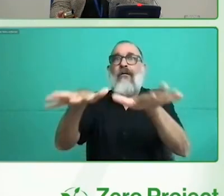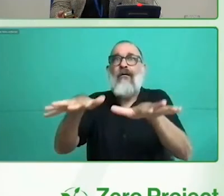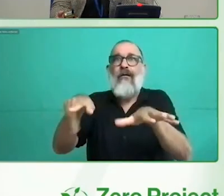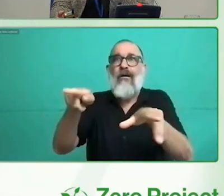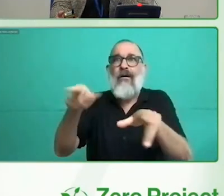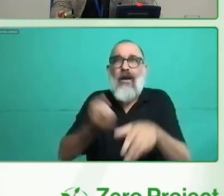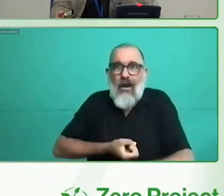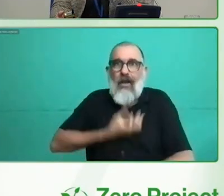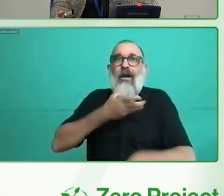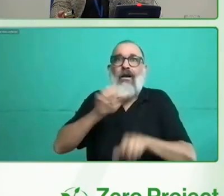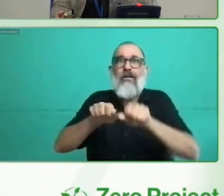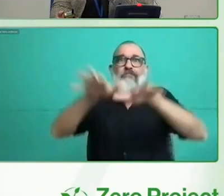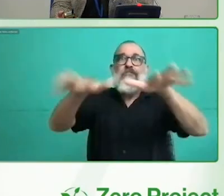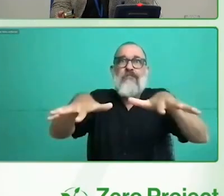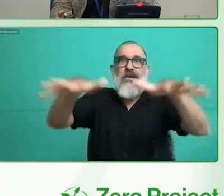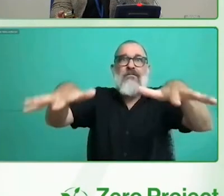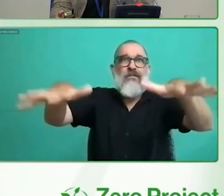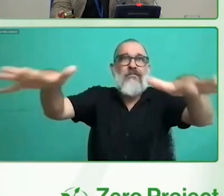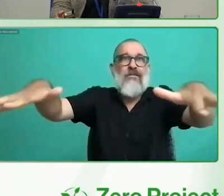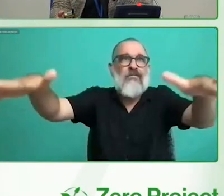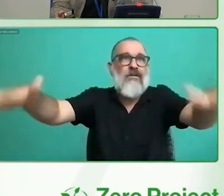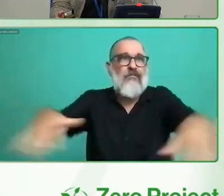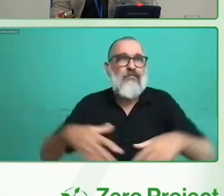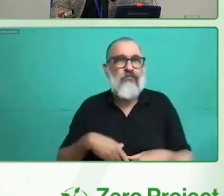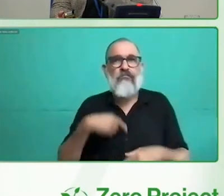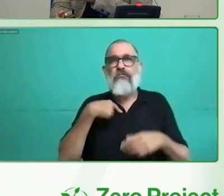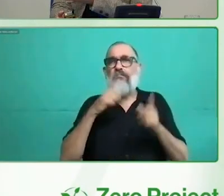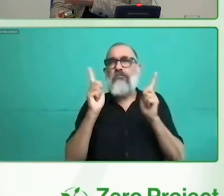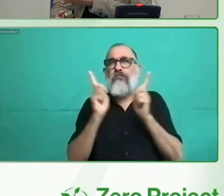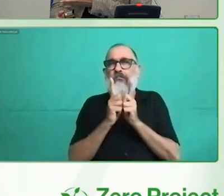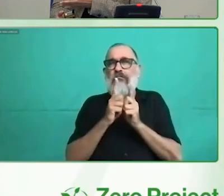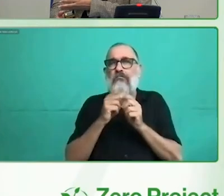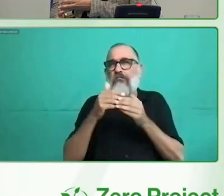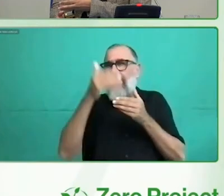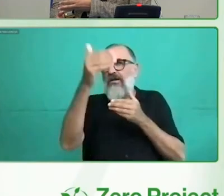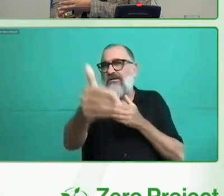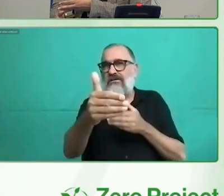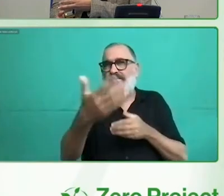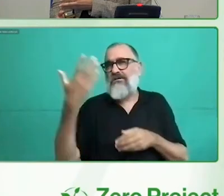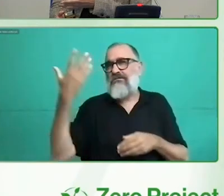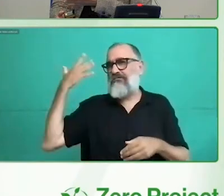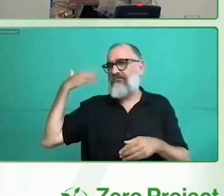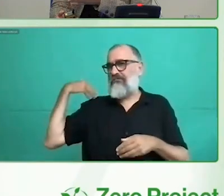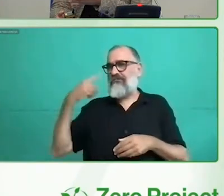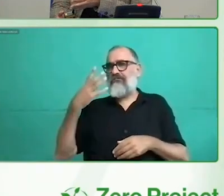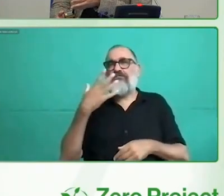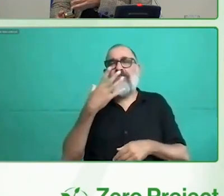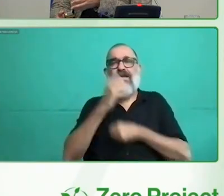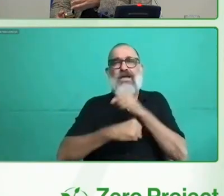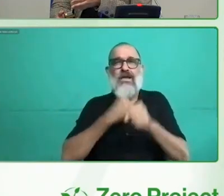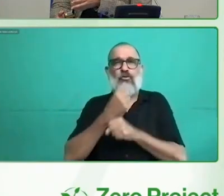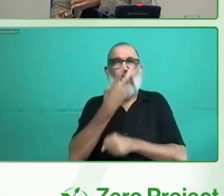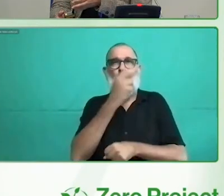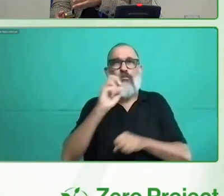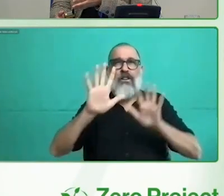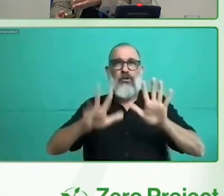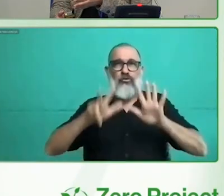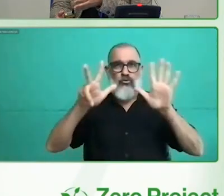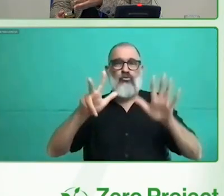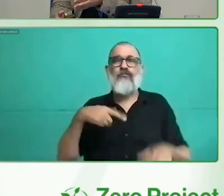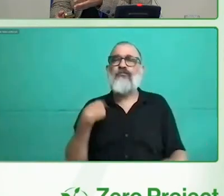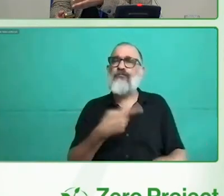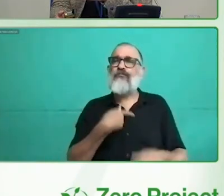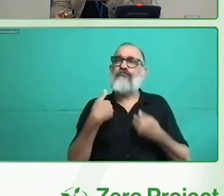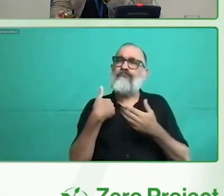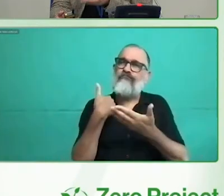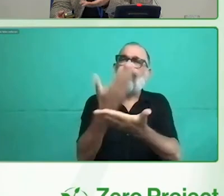combina el concepto del emprendimiento con la metodología del empleo con apoyo. Y está dirigido a personas con